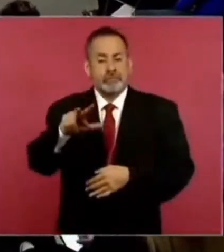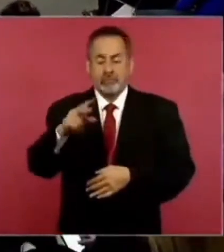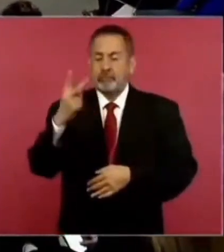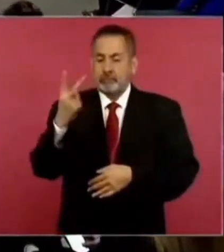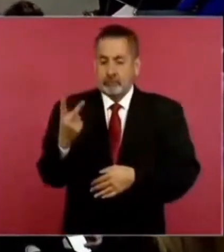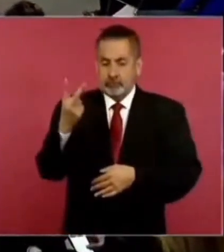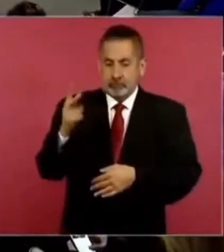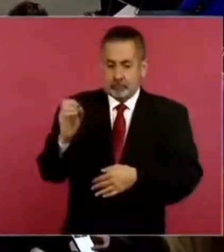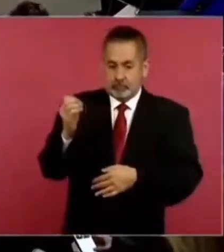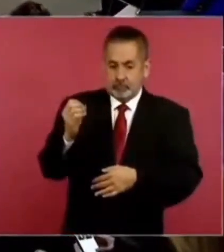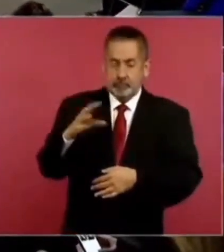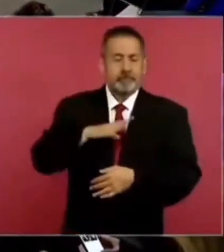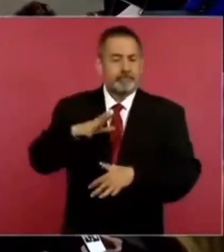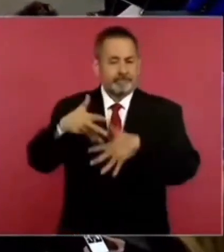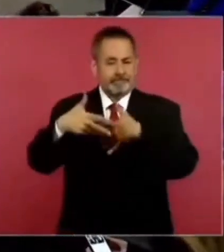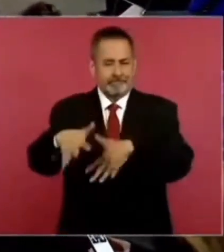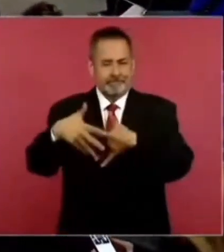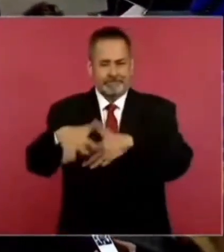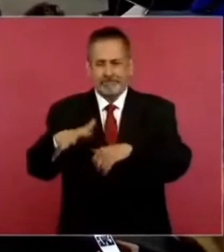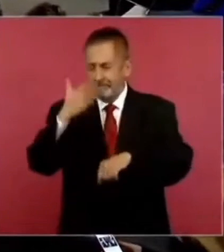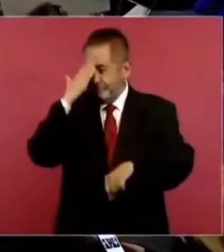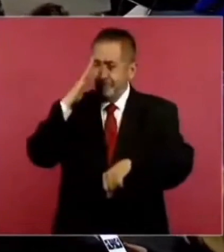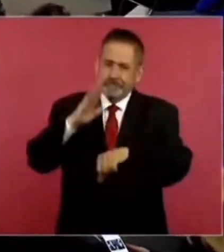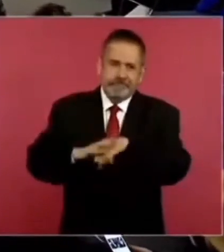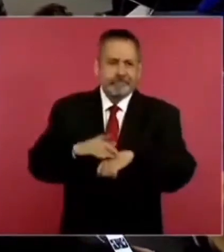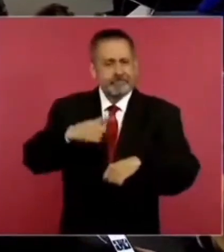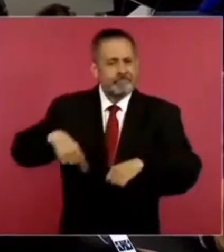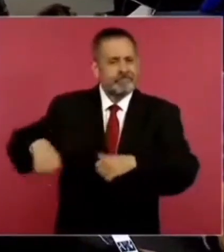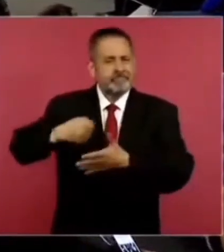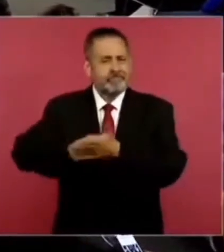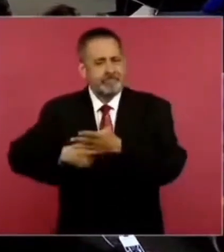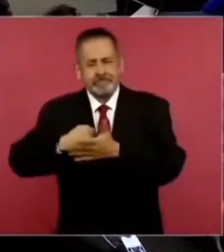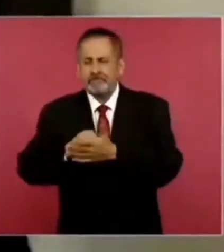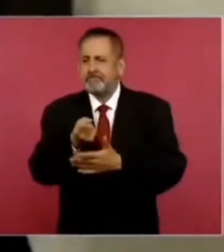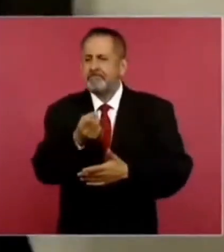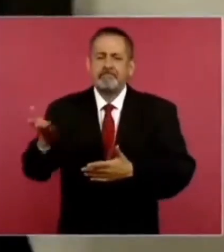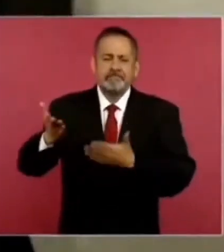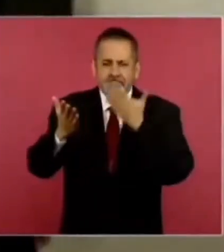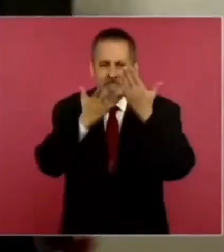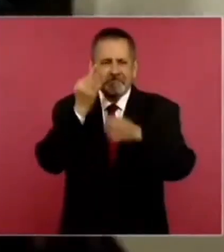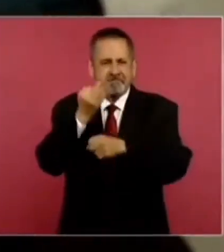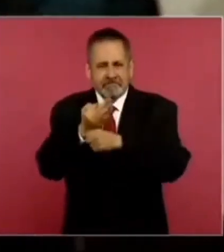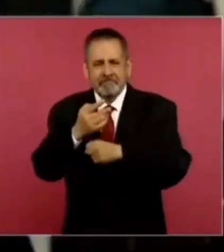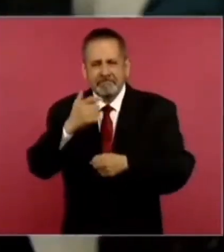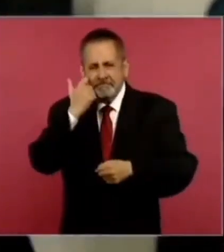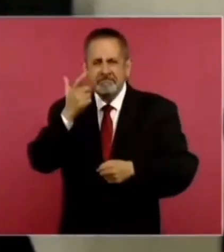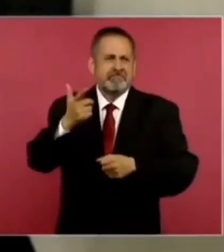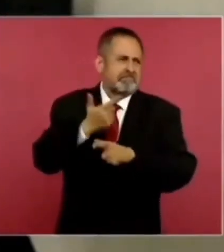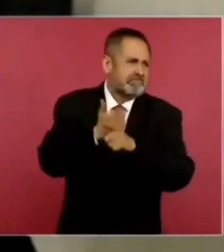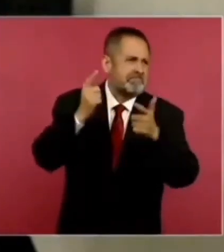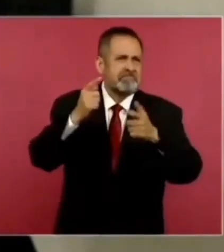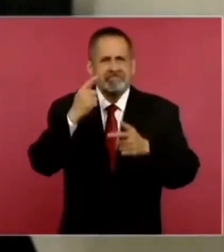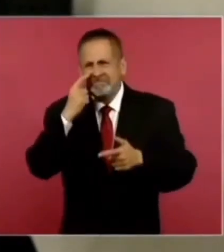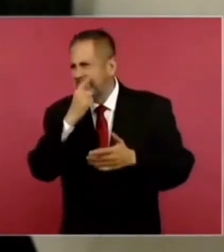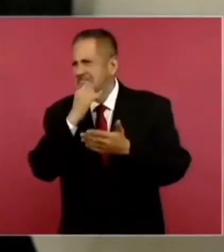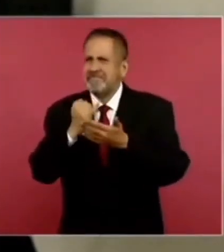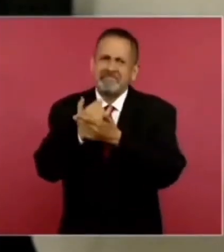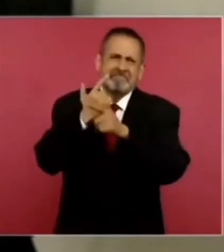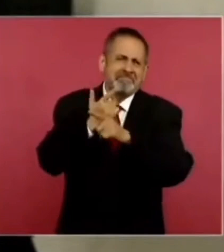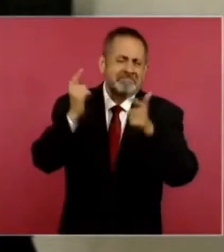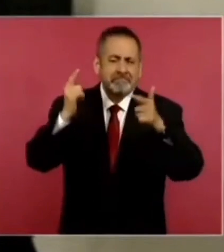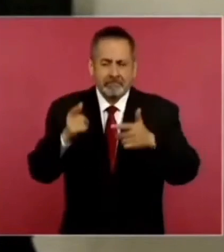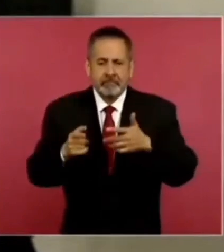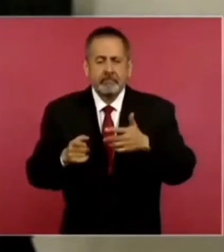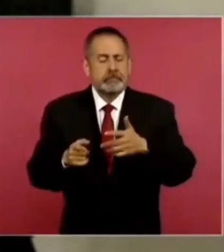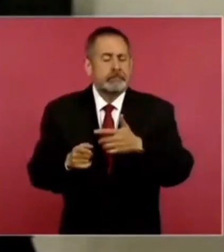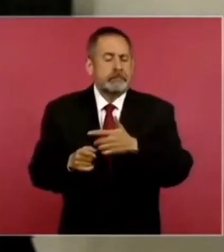hay manifestaciones para conmemorar la lucha de los estudiantes que pedían en su momento libertad y democracia, y también para